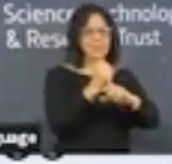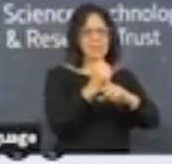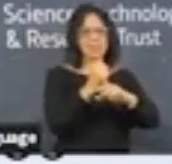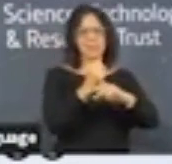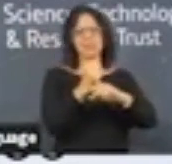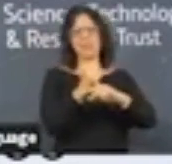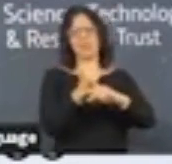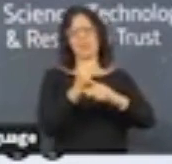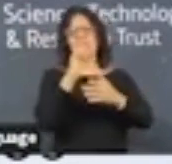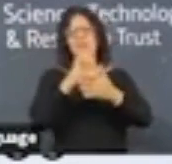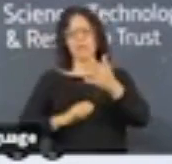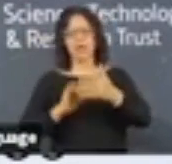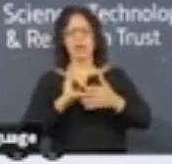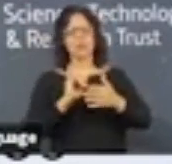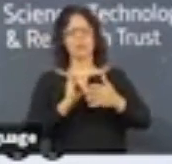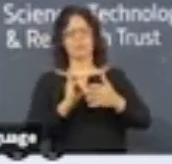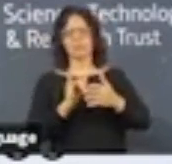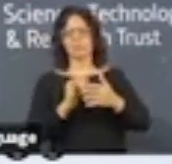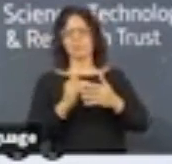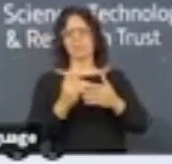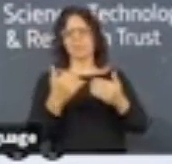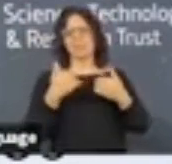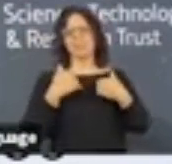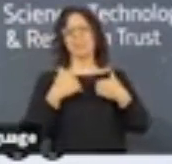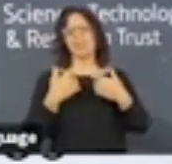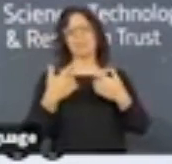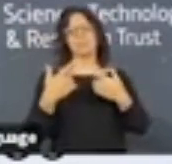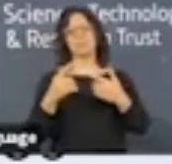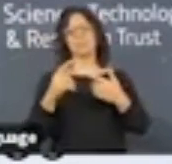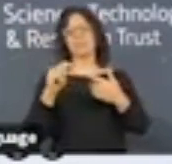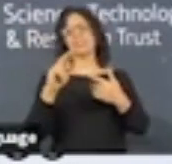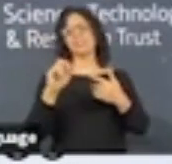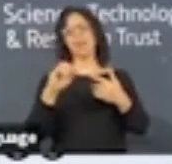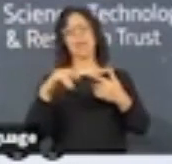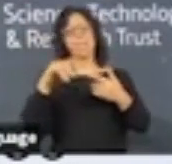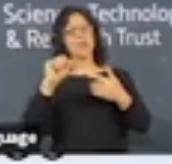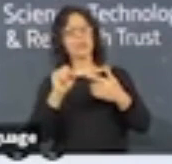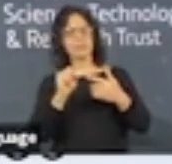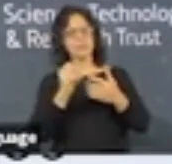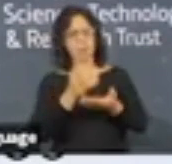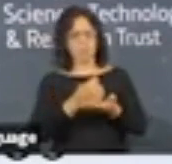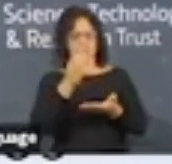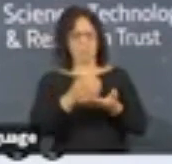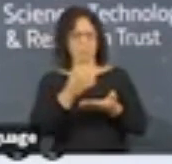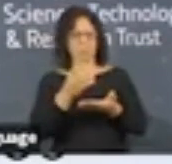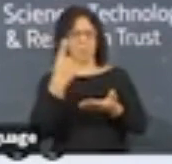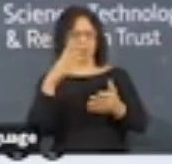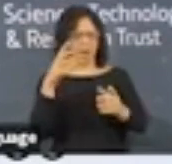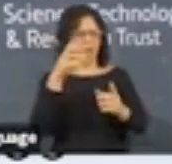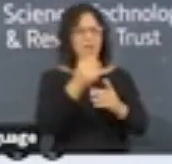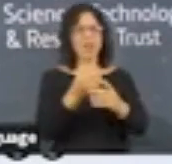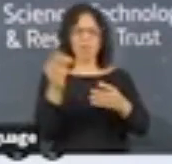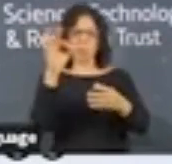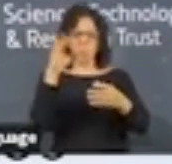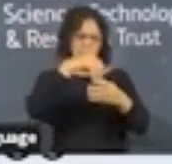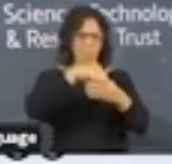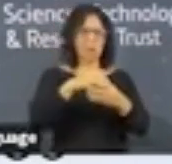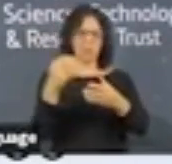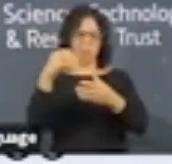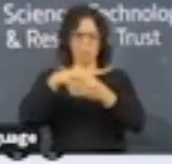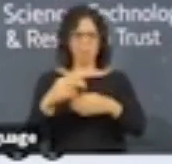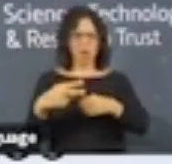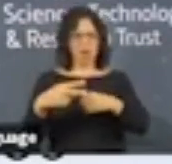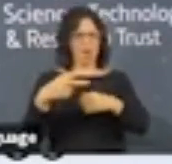aegypti que están grávidas, es decir, que tienen huevos y andan buscando un recipiente